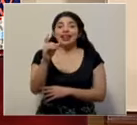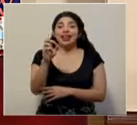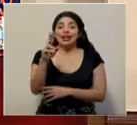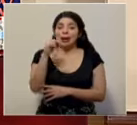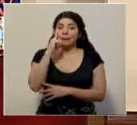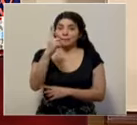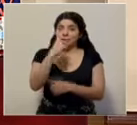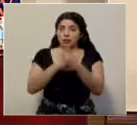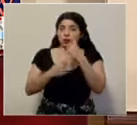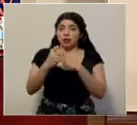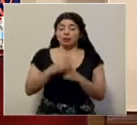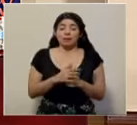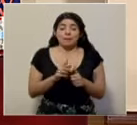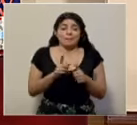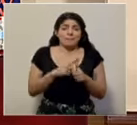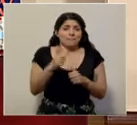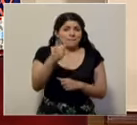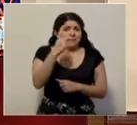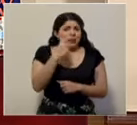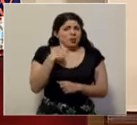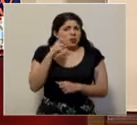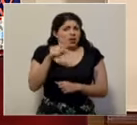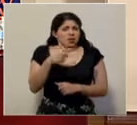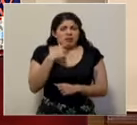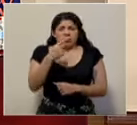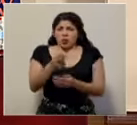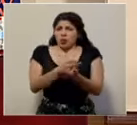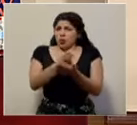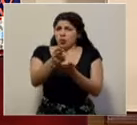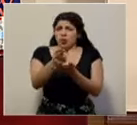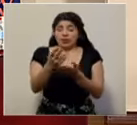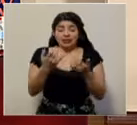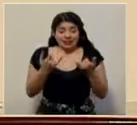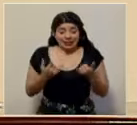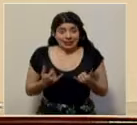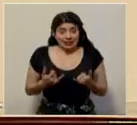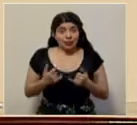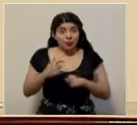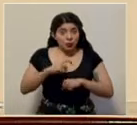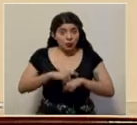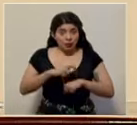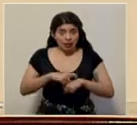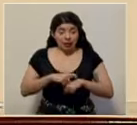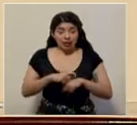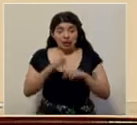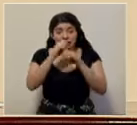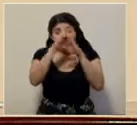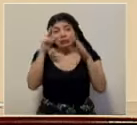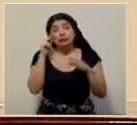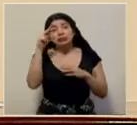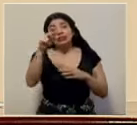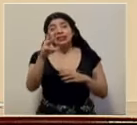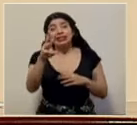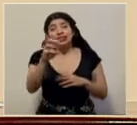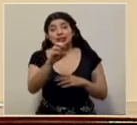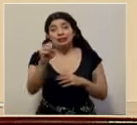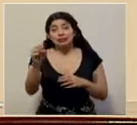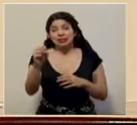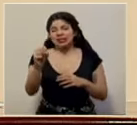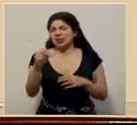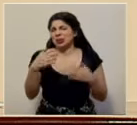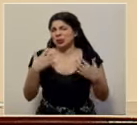consultas. En la primera pregunta tengo que ser absolutamente honesto, don Edgar. En estos momentos, proyecciones a 6 meses